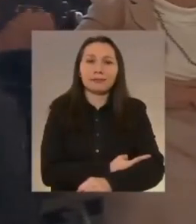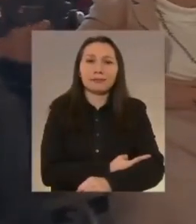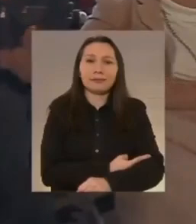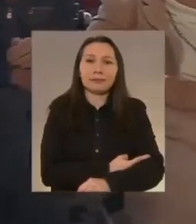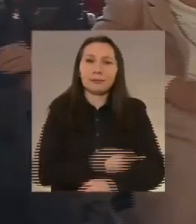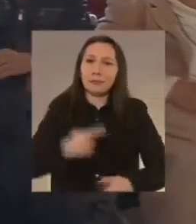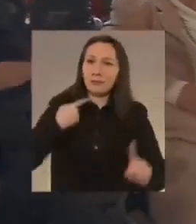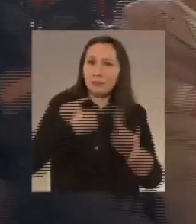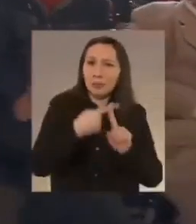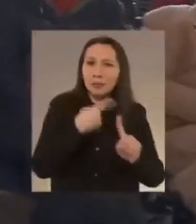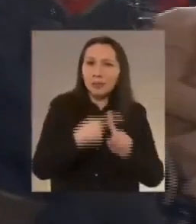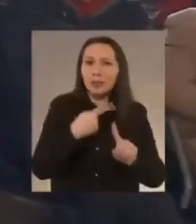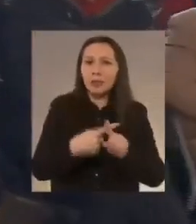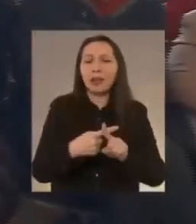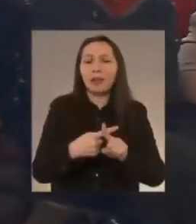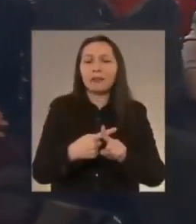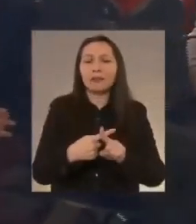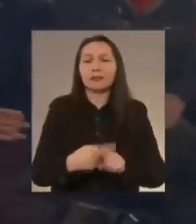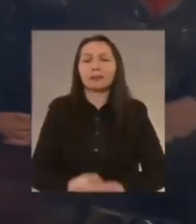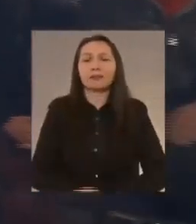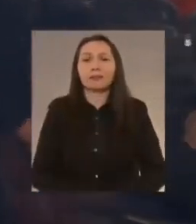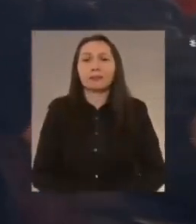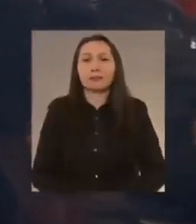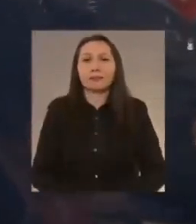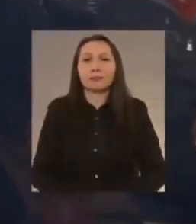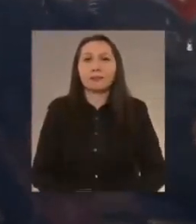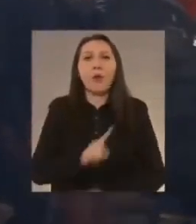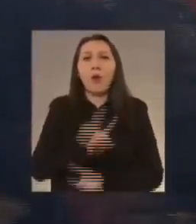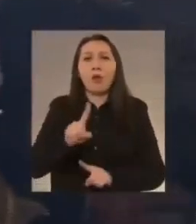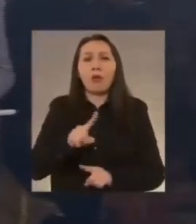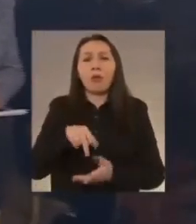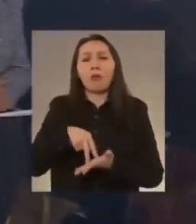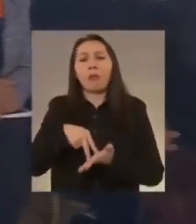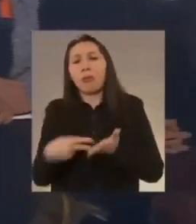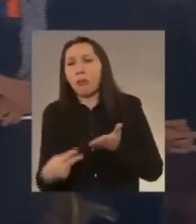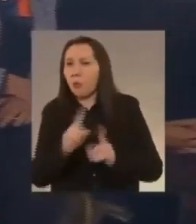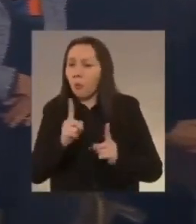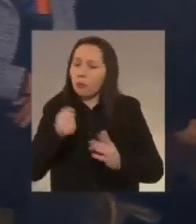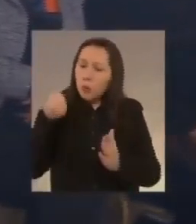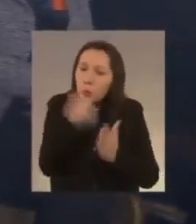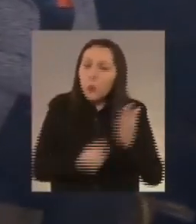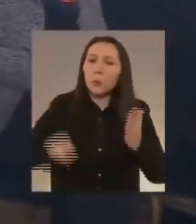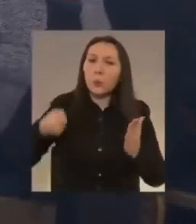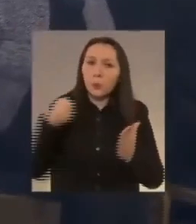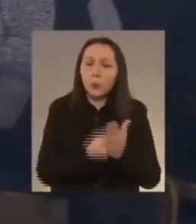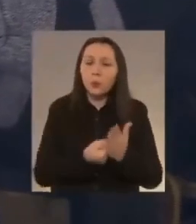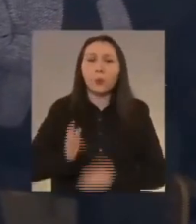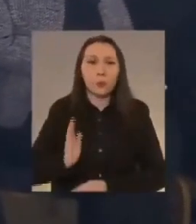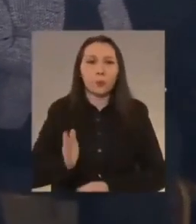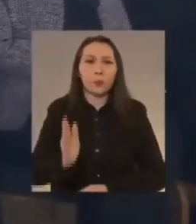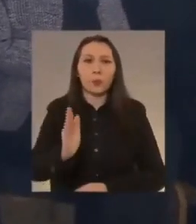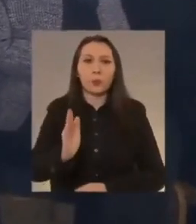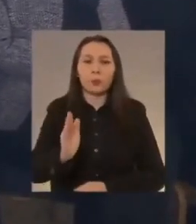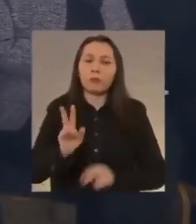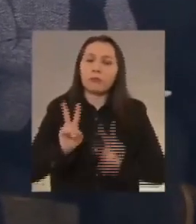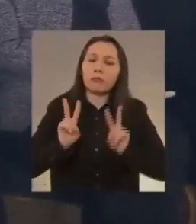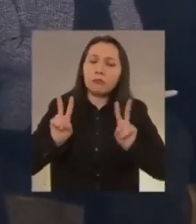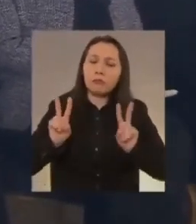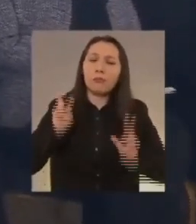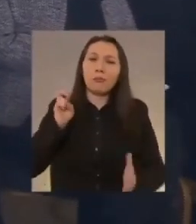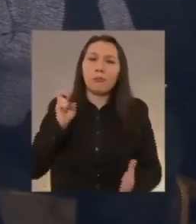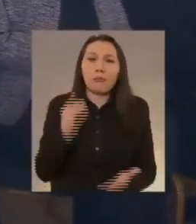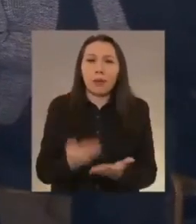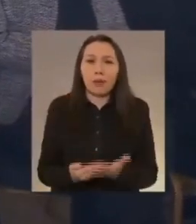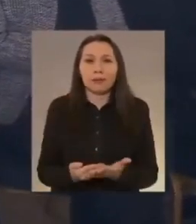con optimismo, no hay que caer, hay que luchar en paz,